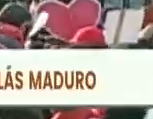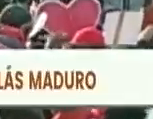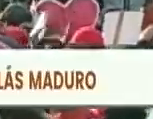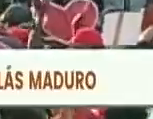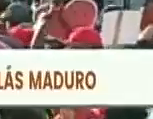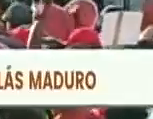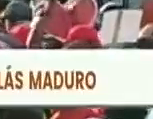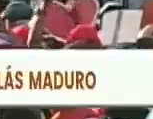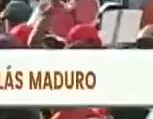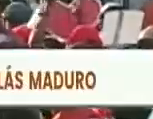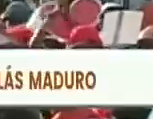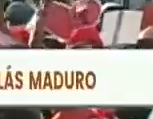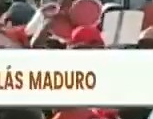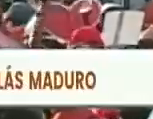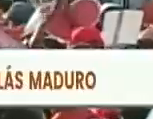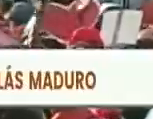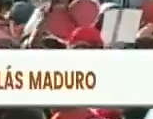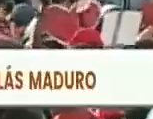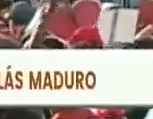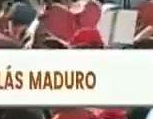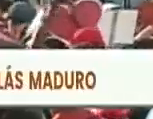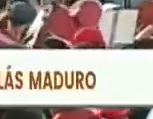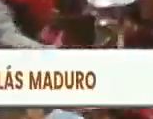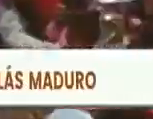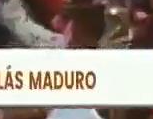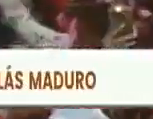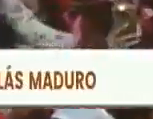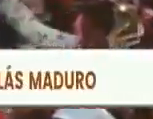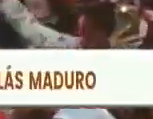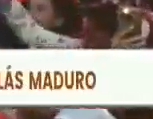ser soberano y ser independiente.